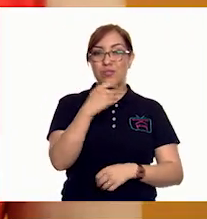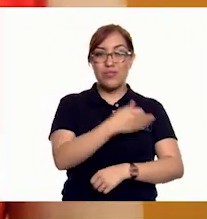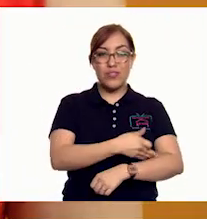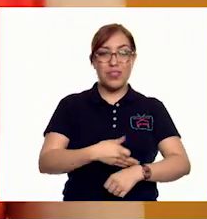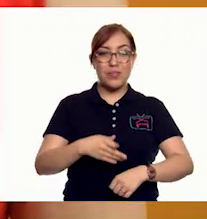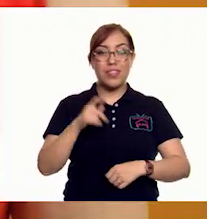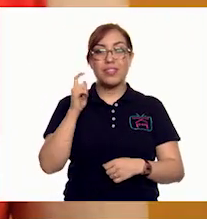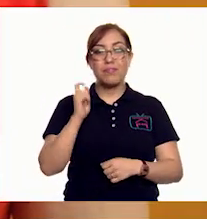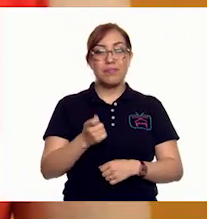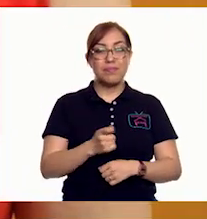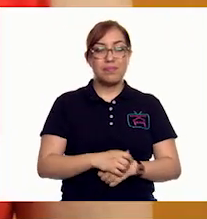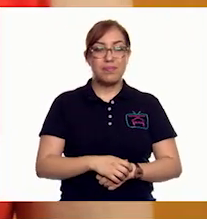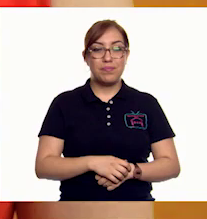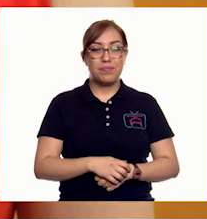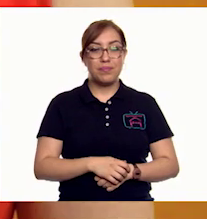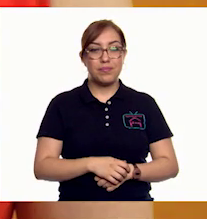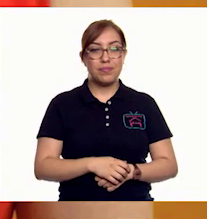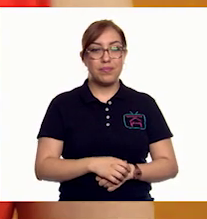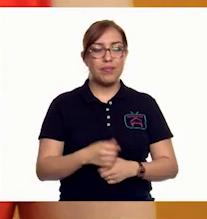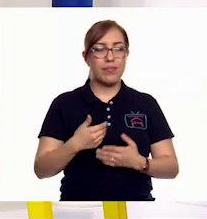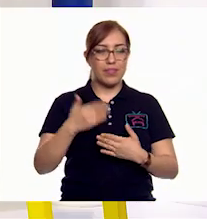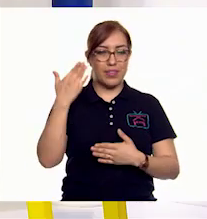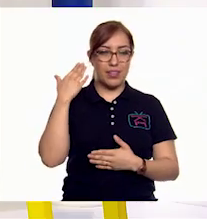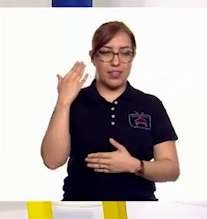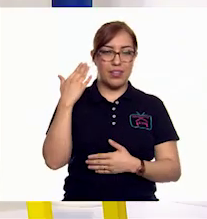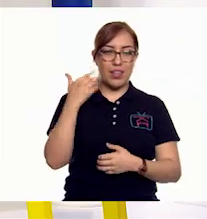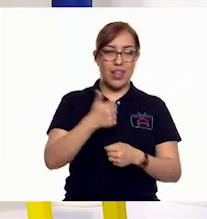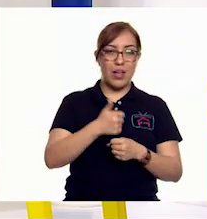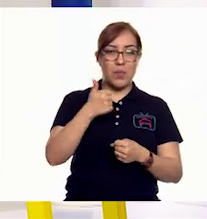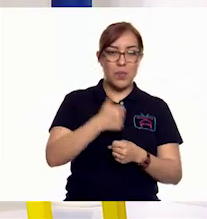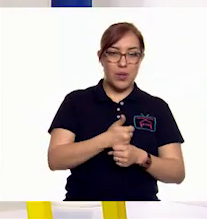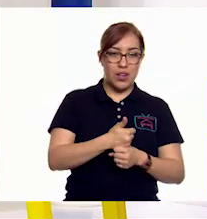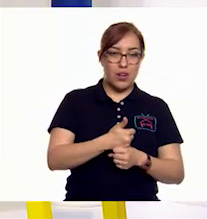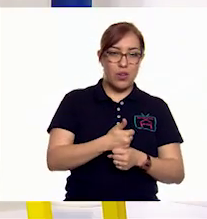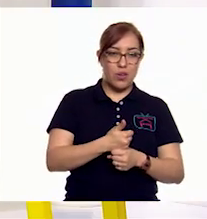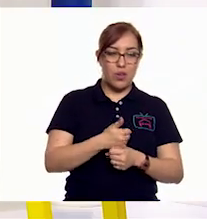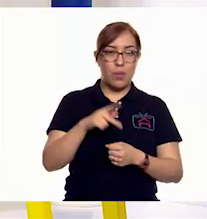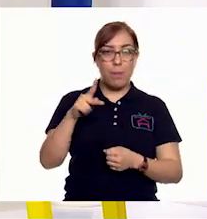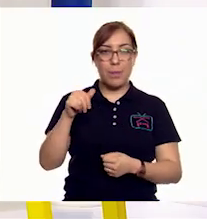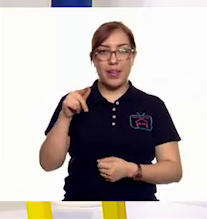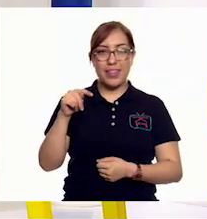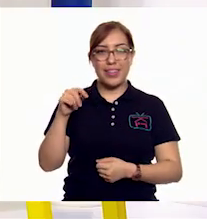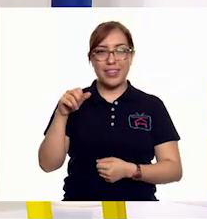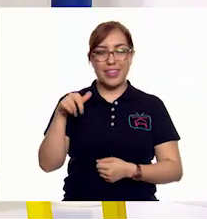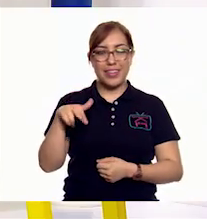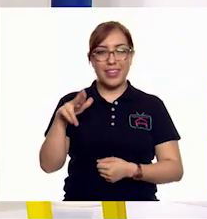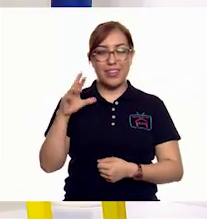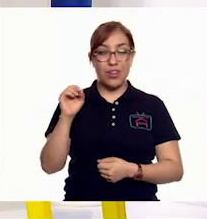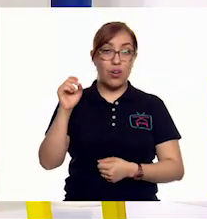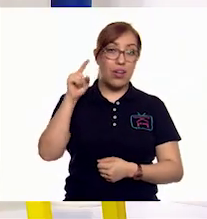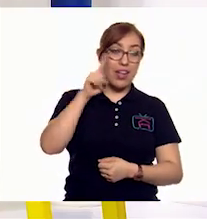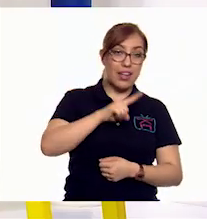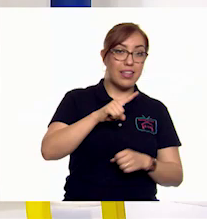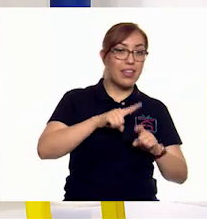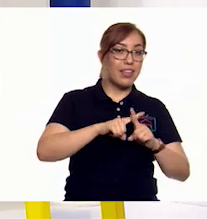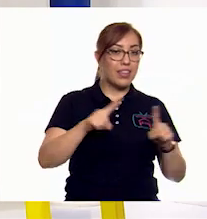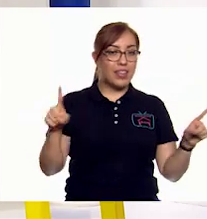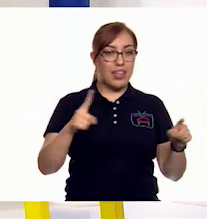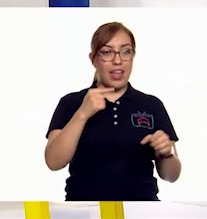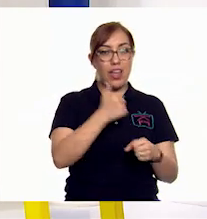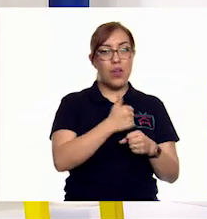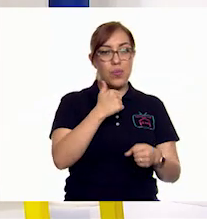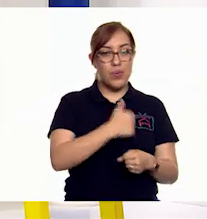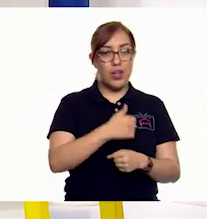es abuelo. A ver, si el anterior era abuelo paterno, esta tarjeta nos habla de el abuelo materno,